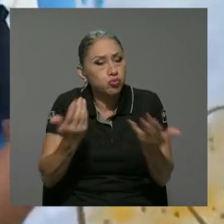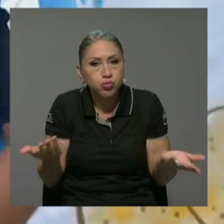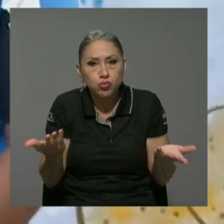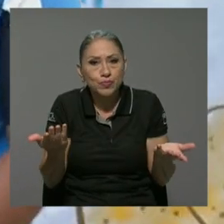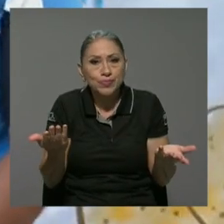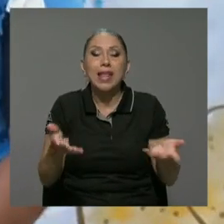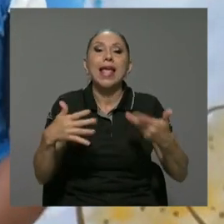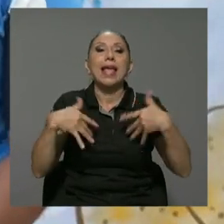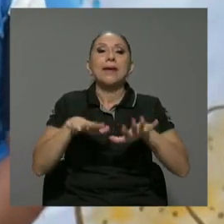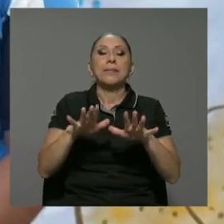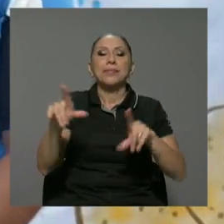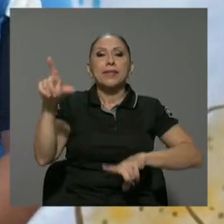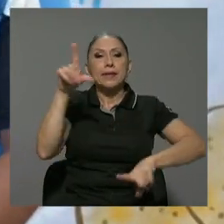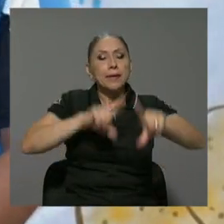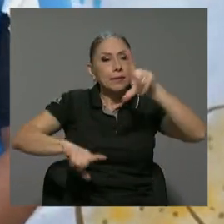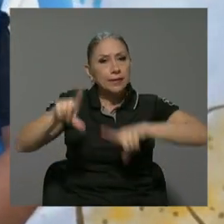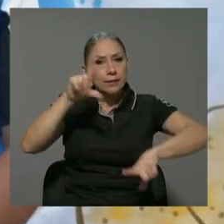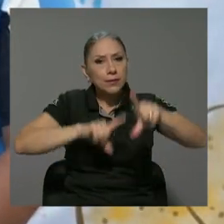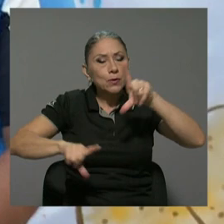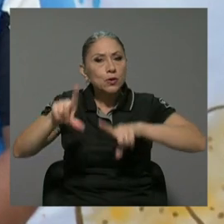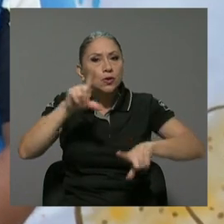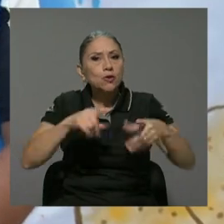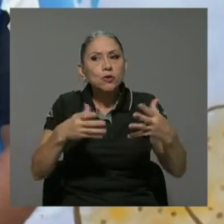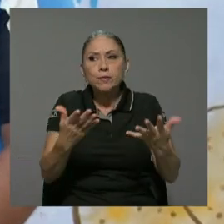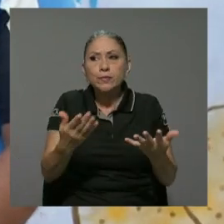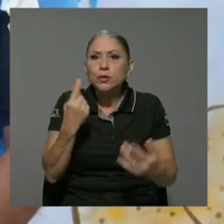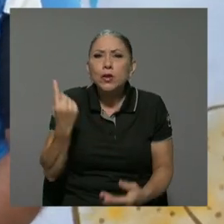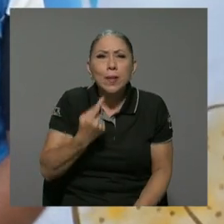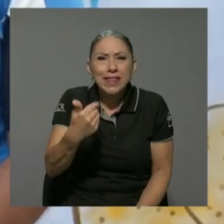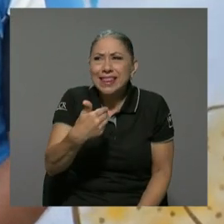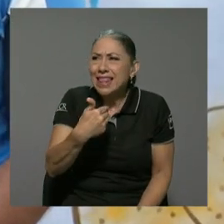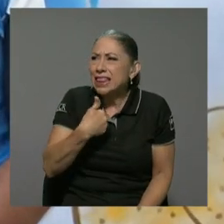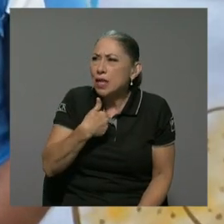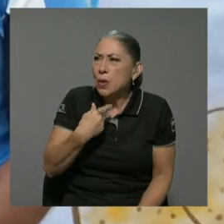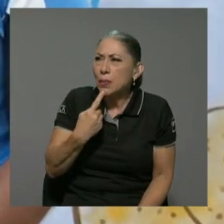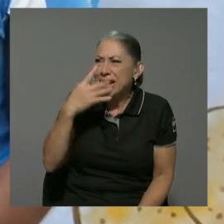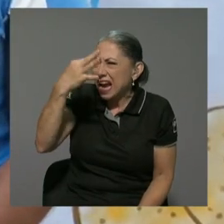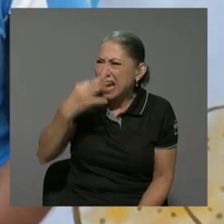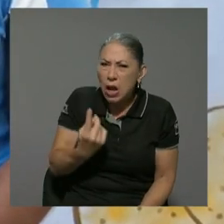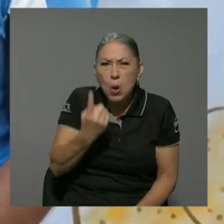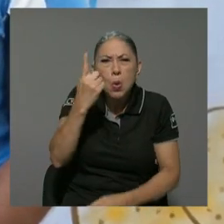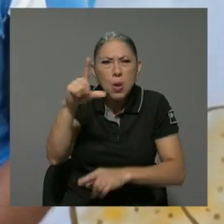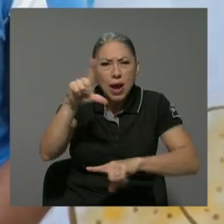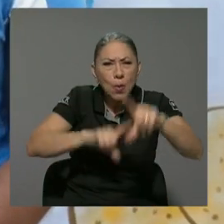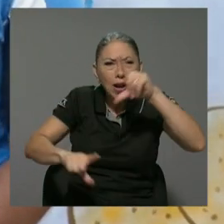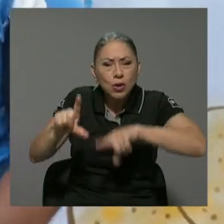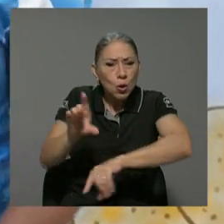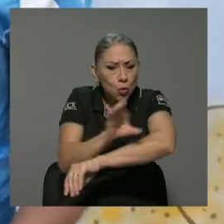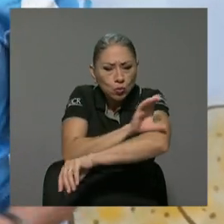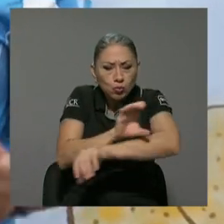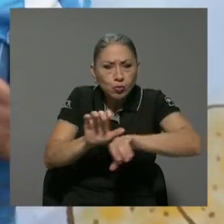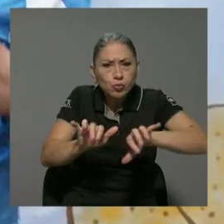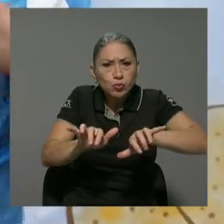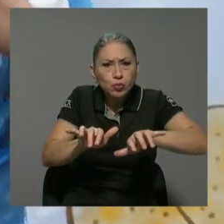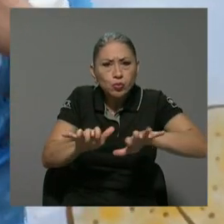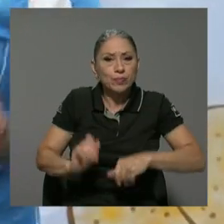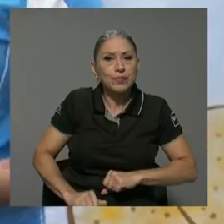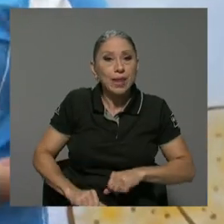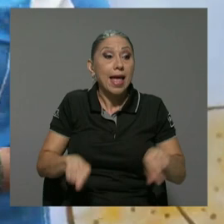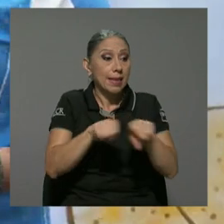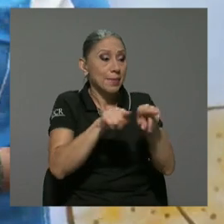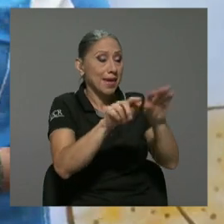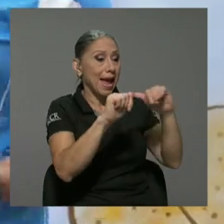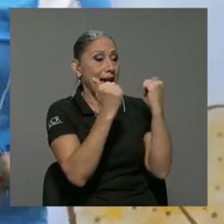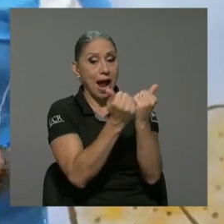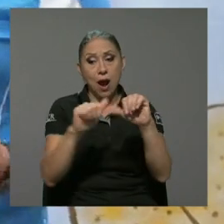laboratorios, solamente contamos con, creo que, un laboratorio de informática, si no me equivoco. Las aulas para las carreras